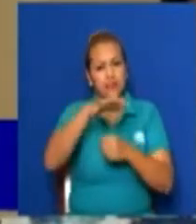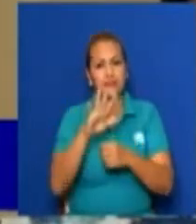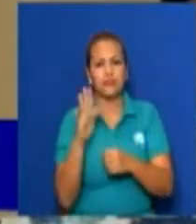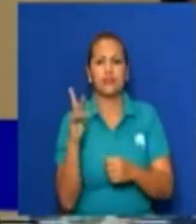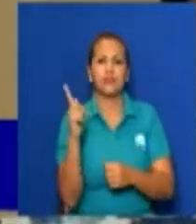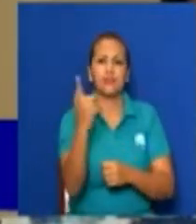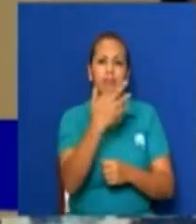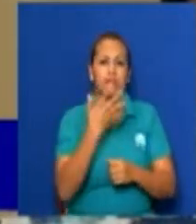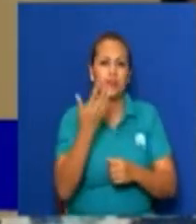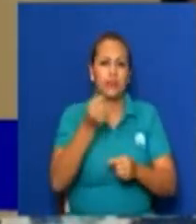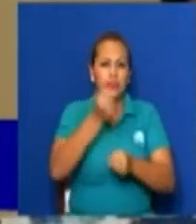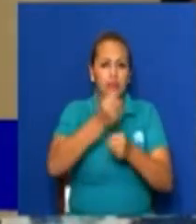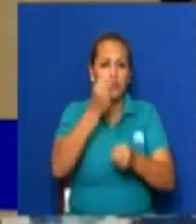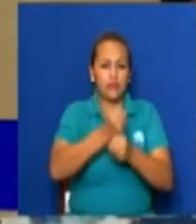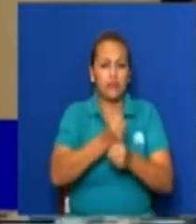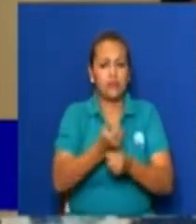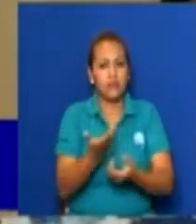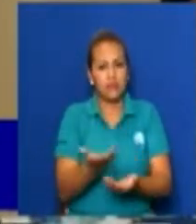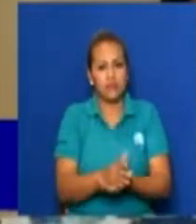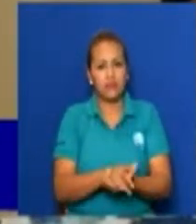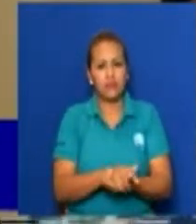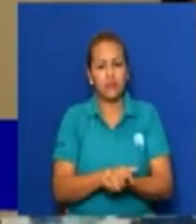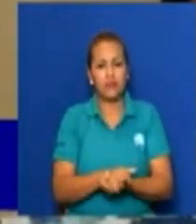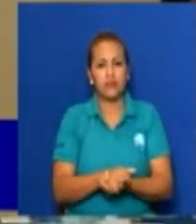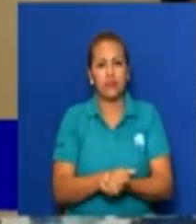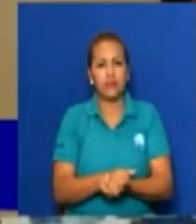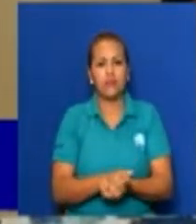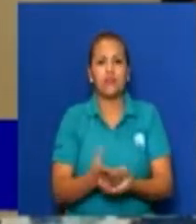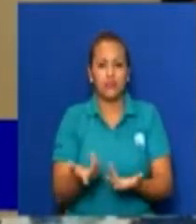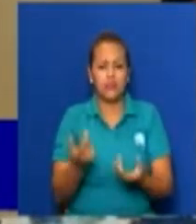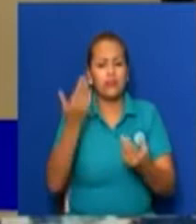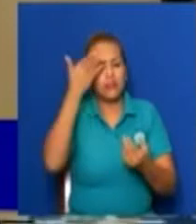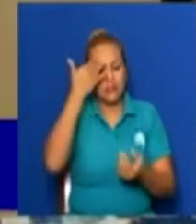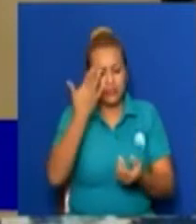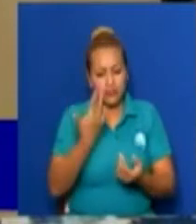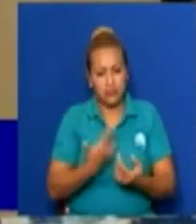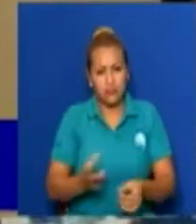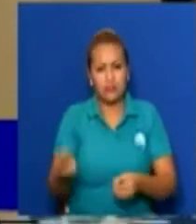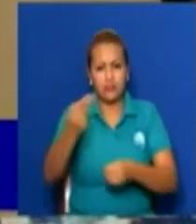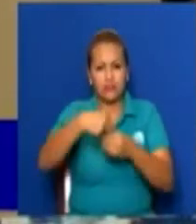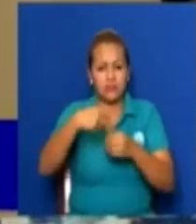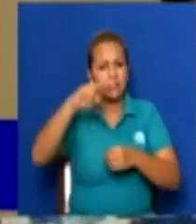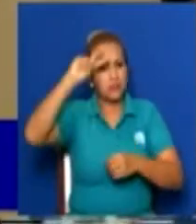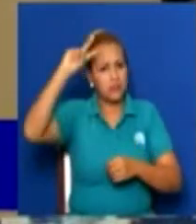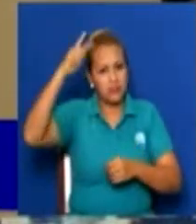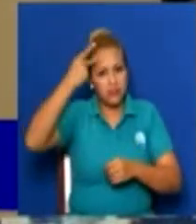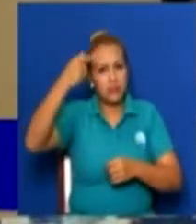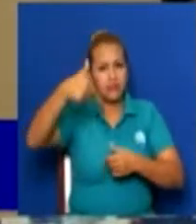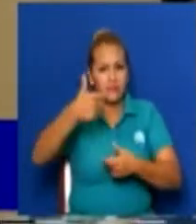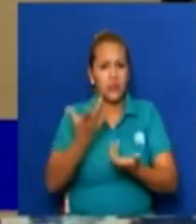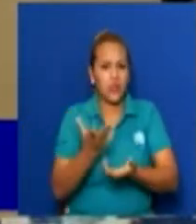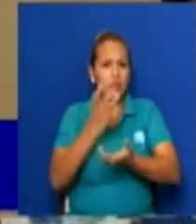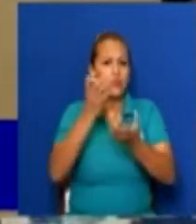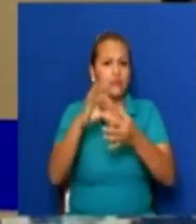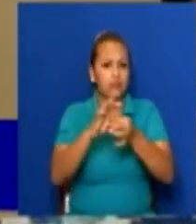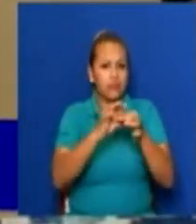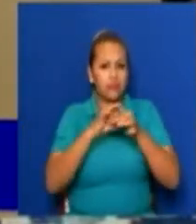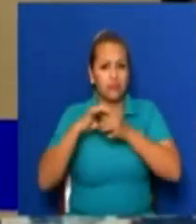laboral. Sabemos que dentro de las políticas de nuestro gobierno de Unidad y Reconciliación